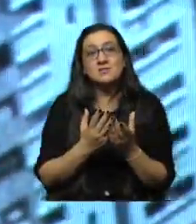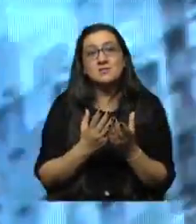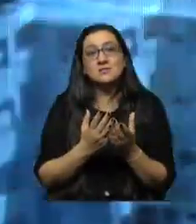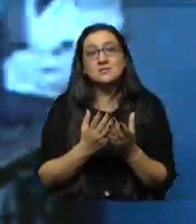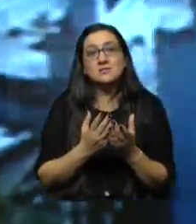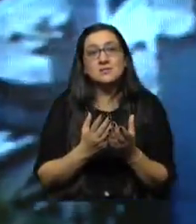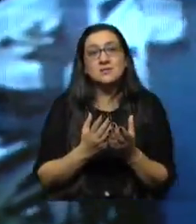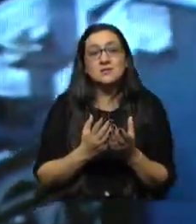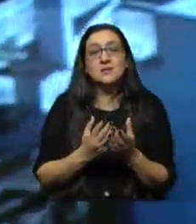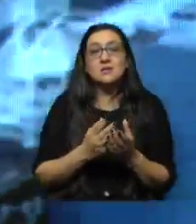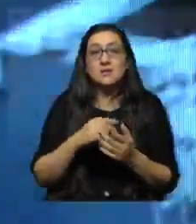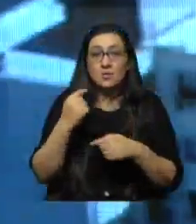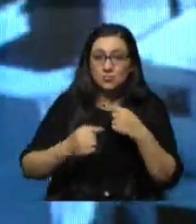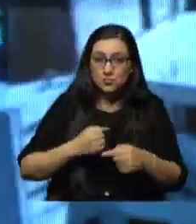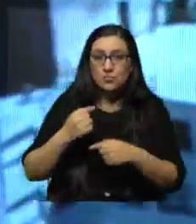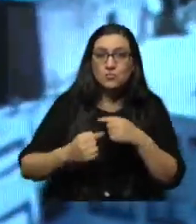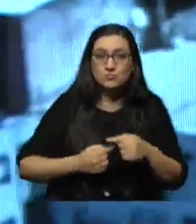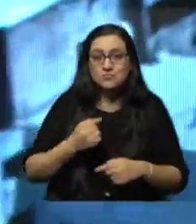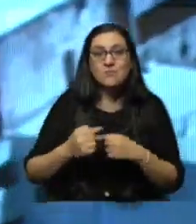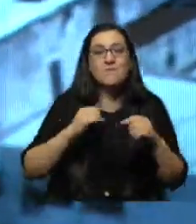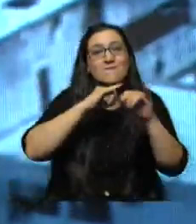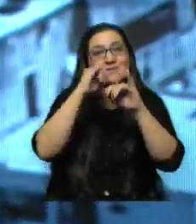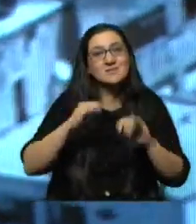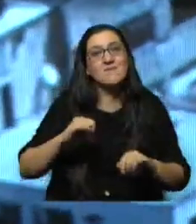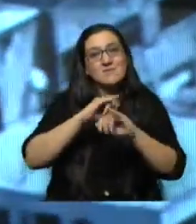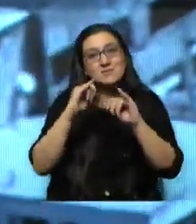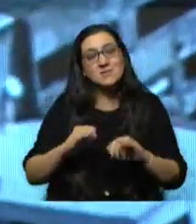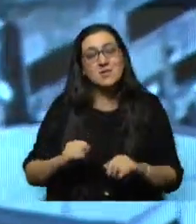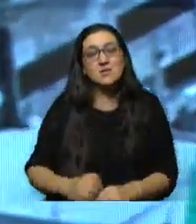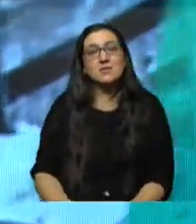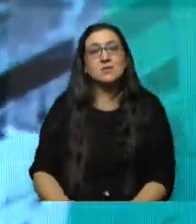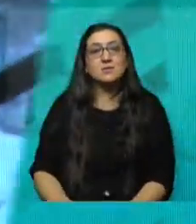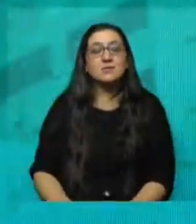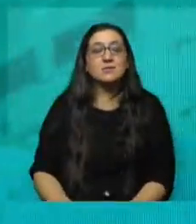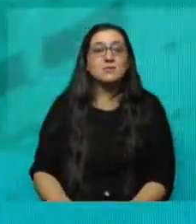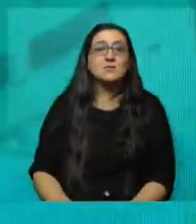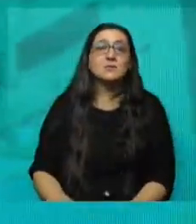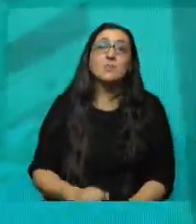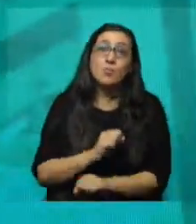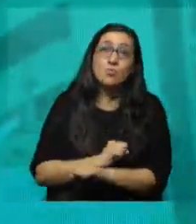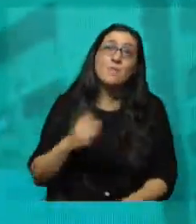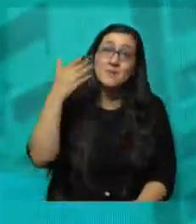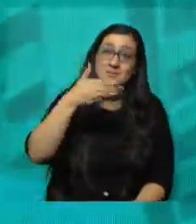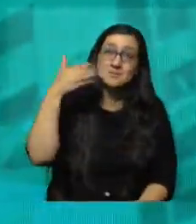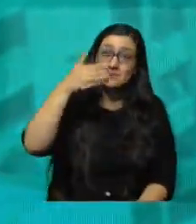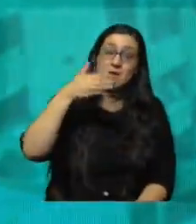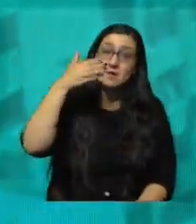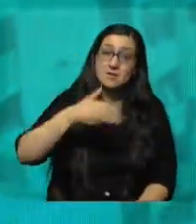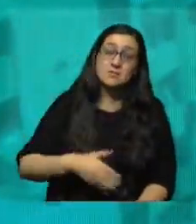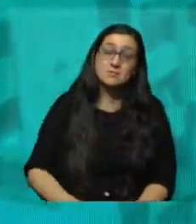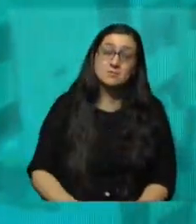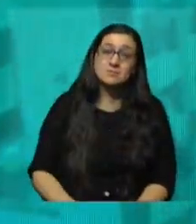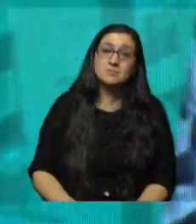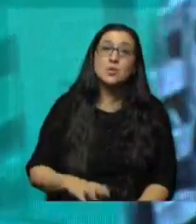desde hace cuatro mundiales, que venimos teniendo esta felicidad de poder debutar, 4 mundiales corridos, que tenemos la posibilidad